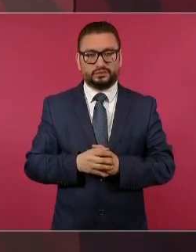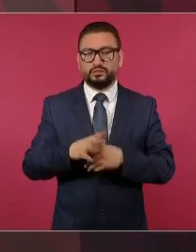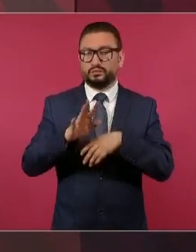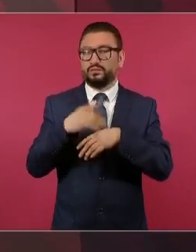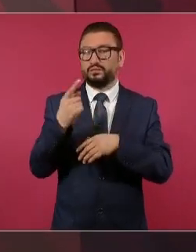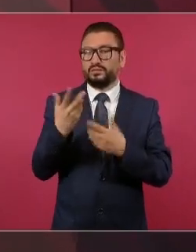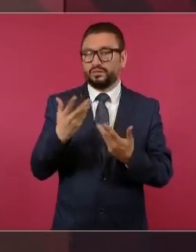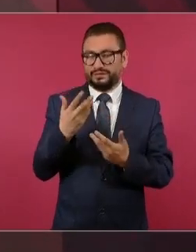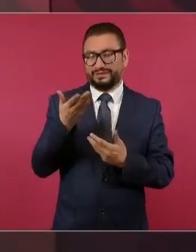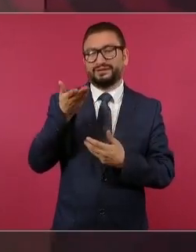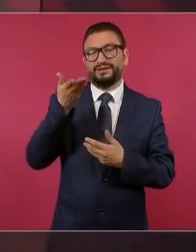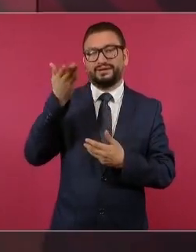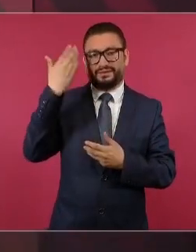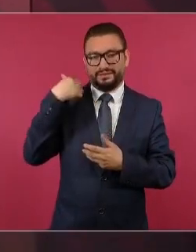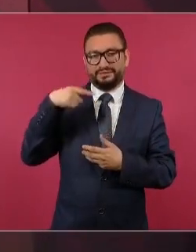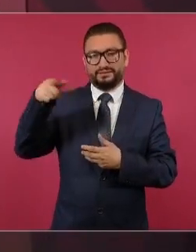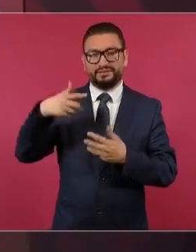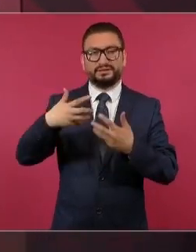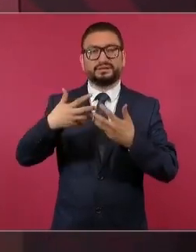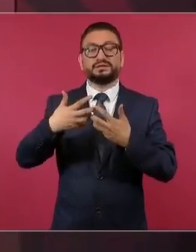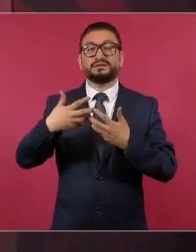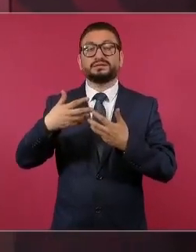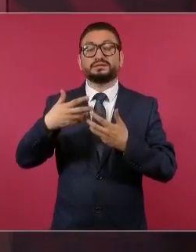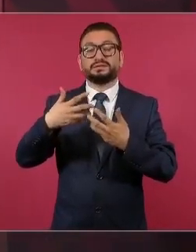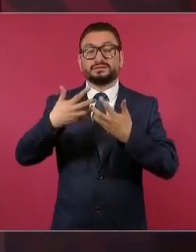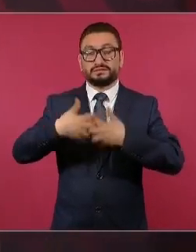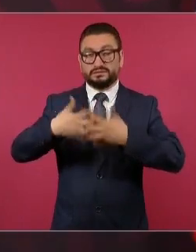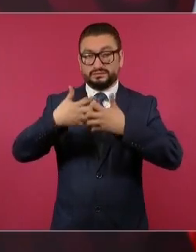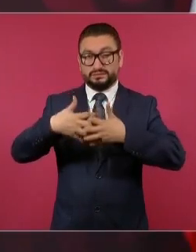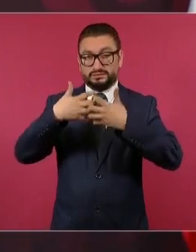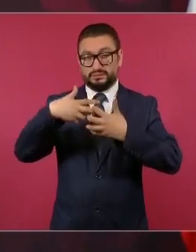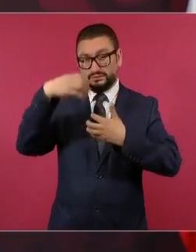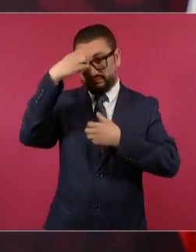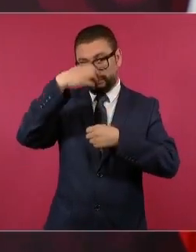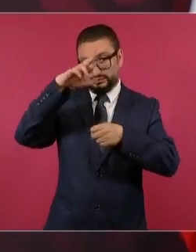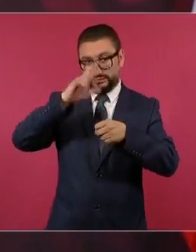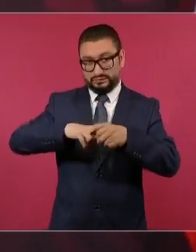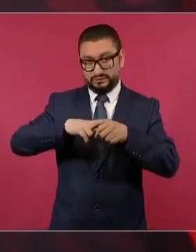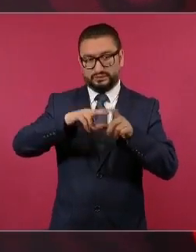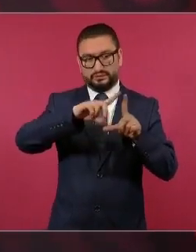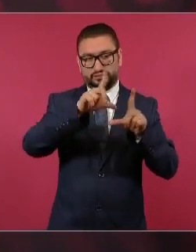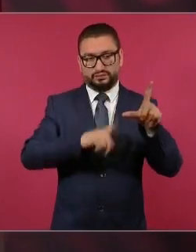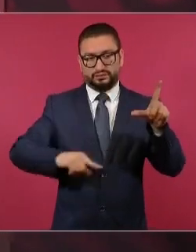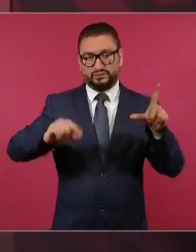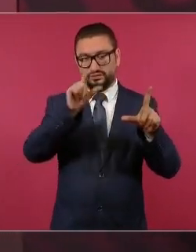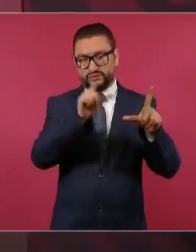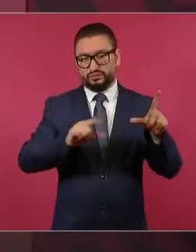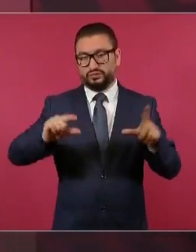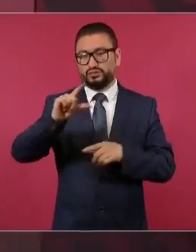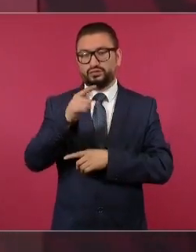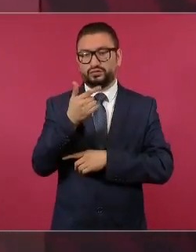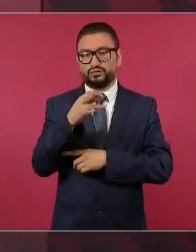porque en ese entonces las compañías extranjeras dominaban todo el Golfo.